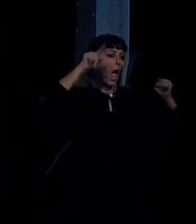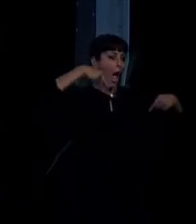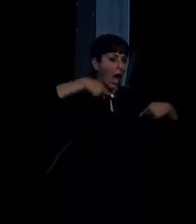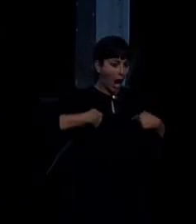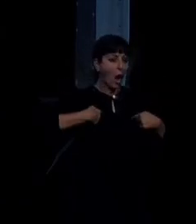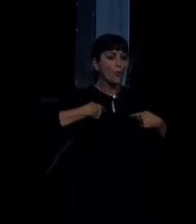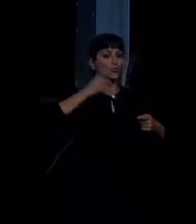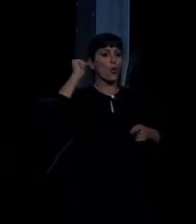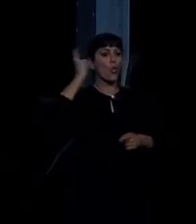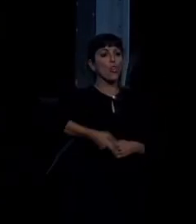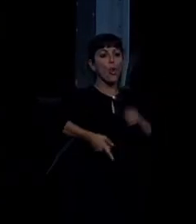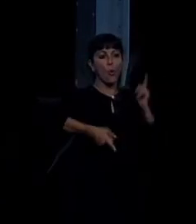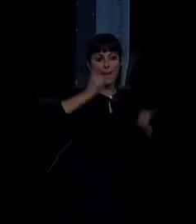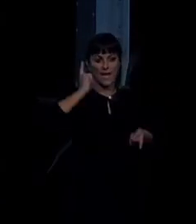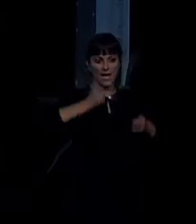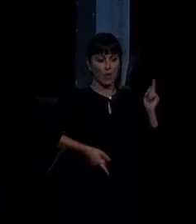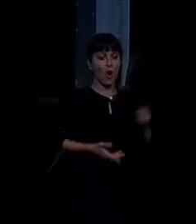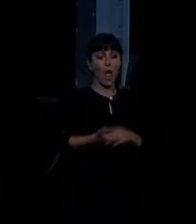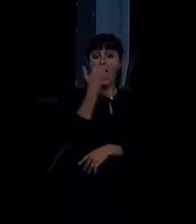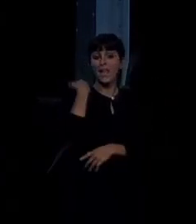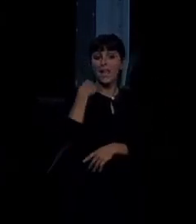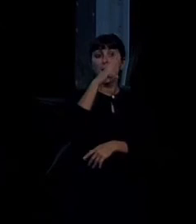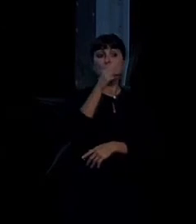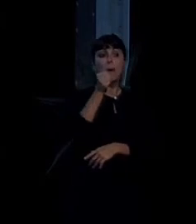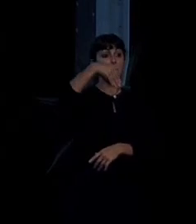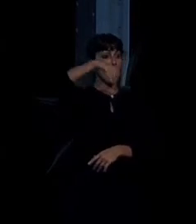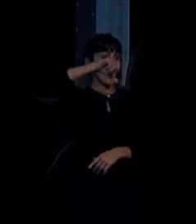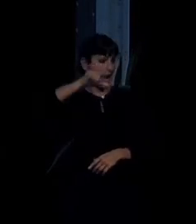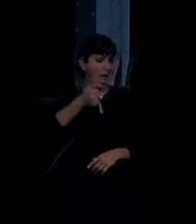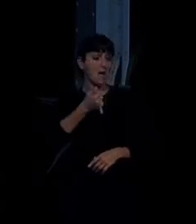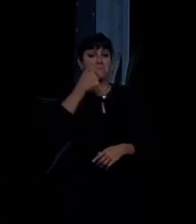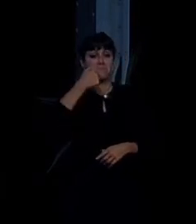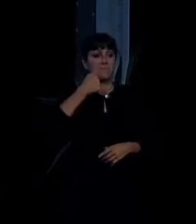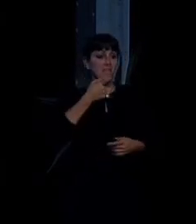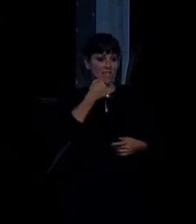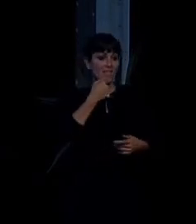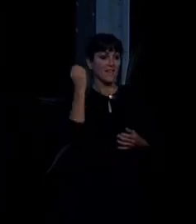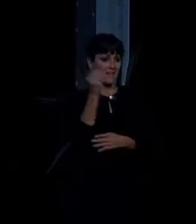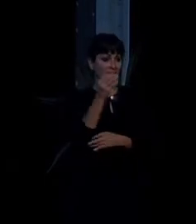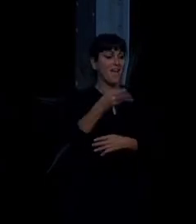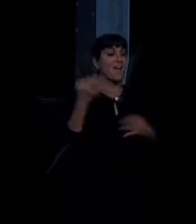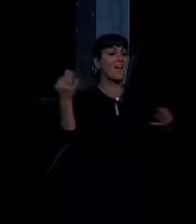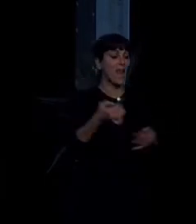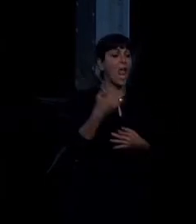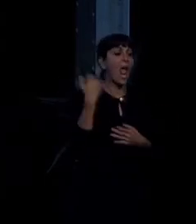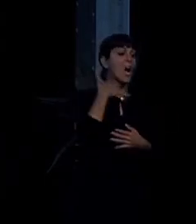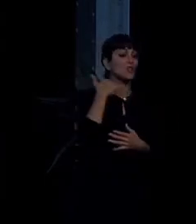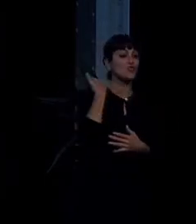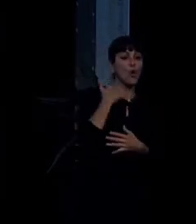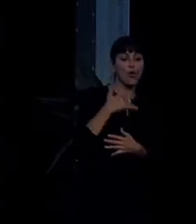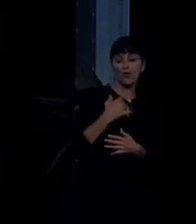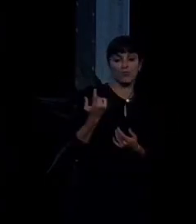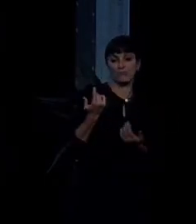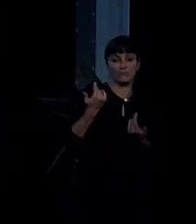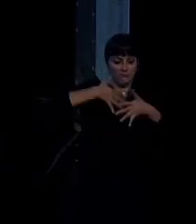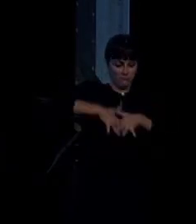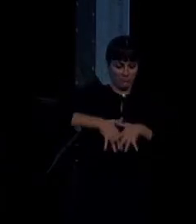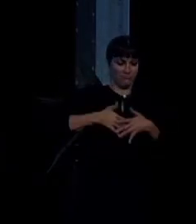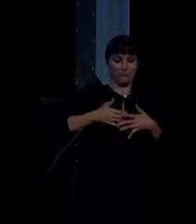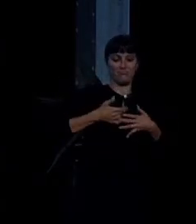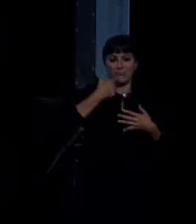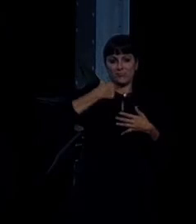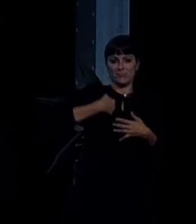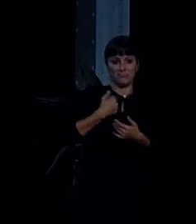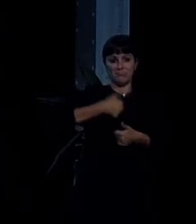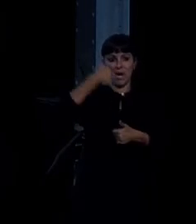ayer la compañera Pamela, ¿no? Decía, Antonio no me tuvo ya que decir nada más, no hacía falta que me dijera nada, ¿no? Yo ya tenía incorporado lo que tenía que hacer y lo que